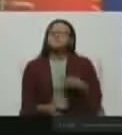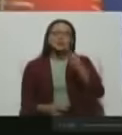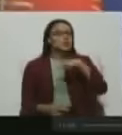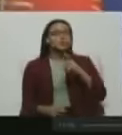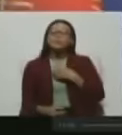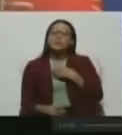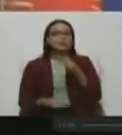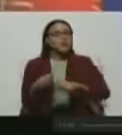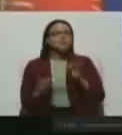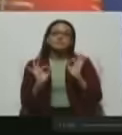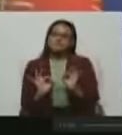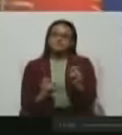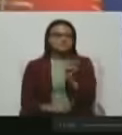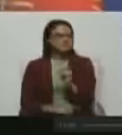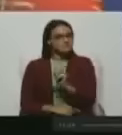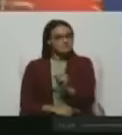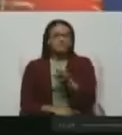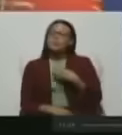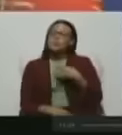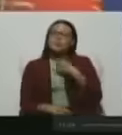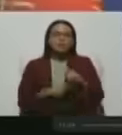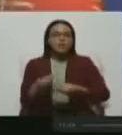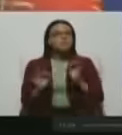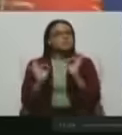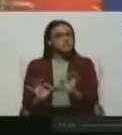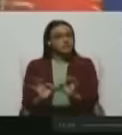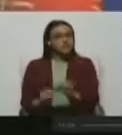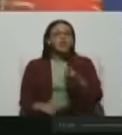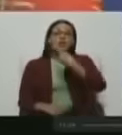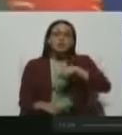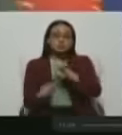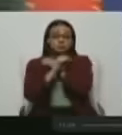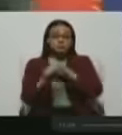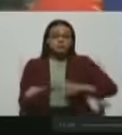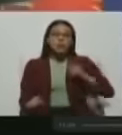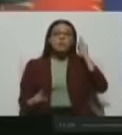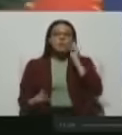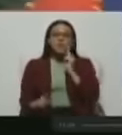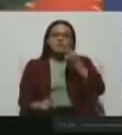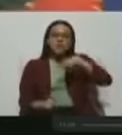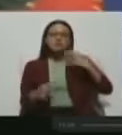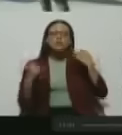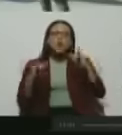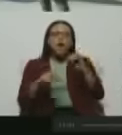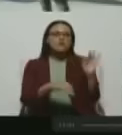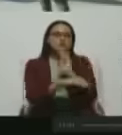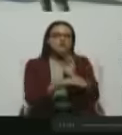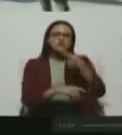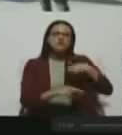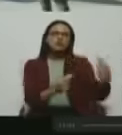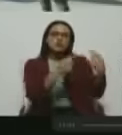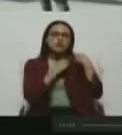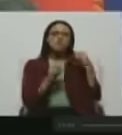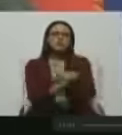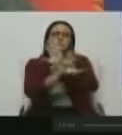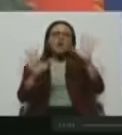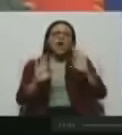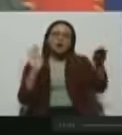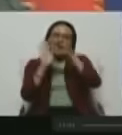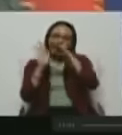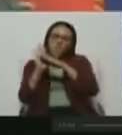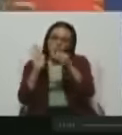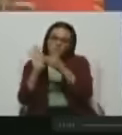ser y no va a ser así. La Fuerza Armada Nacional Bolivariana tiene sus funciones y sus tareas claramente